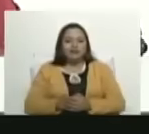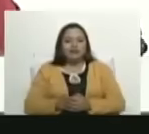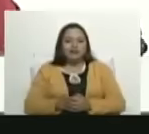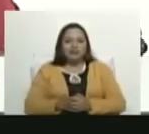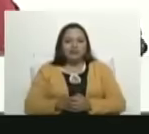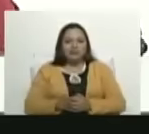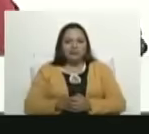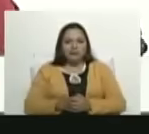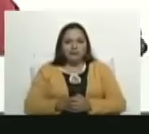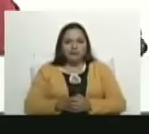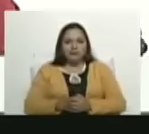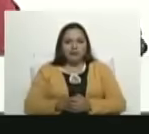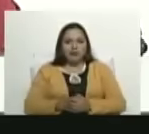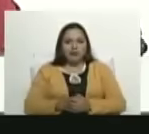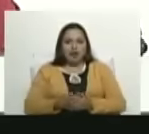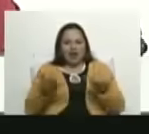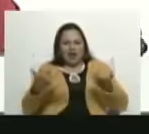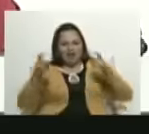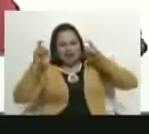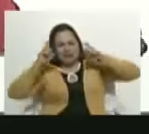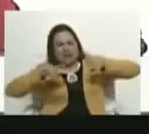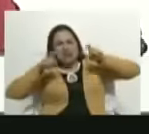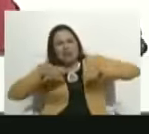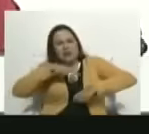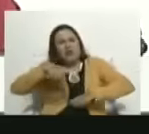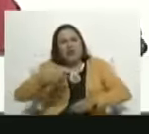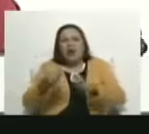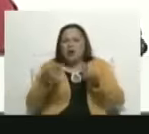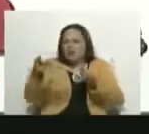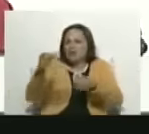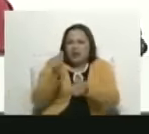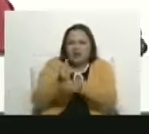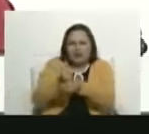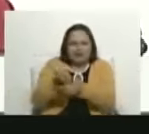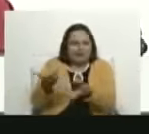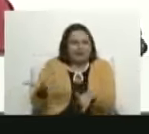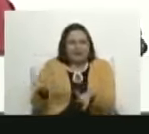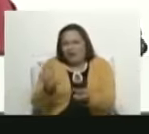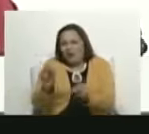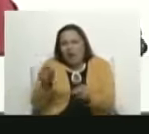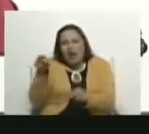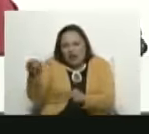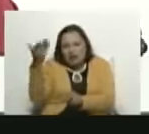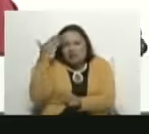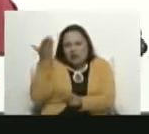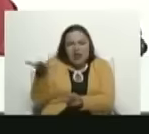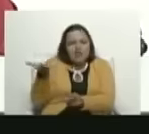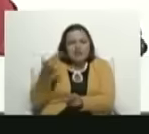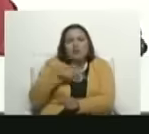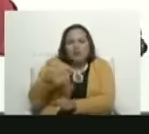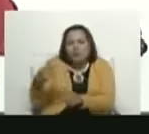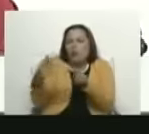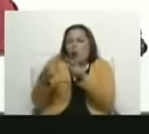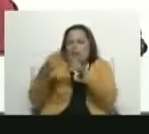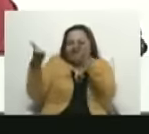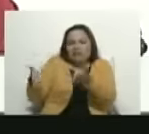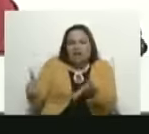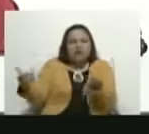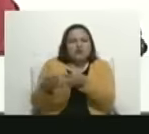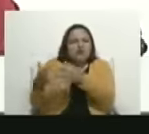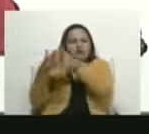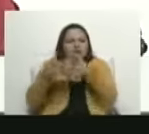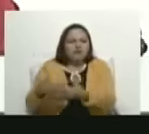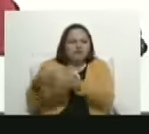A estas alturas no nos van a enseñar a nosotros cómo actúan ellos. No, son muy previsibles. Muy, pero